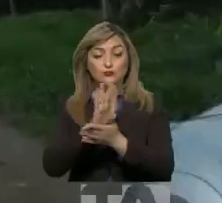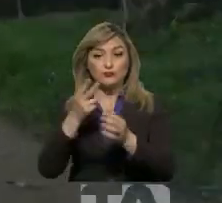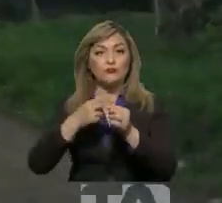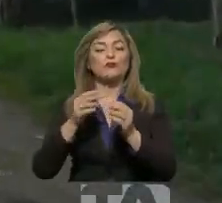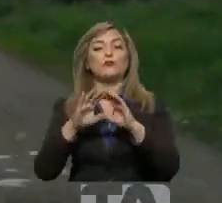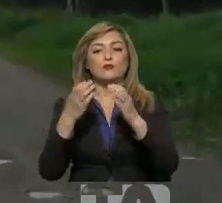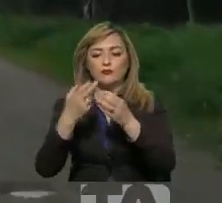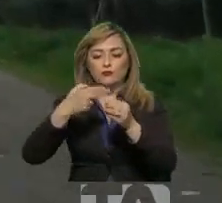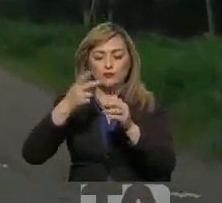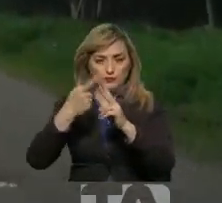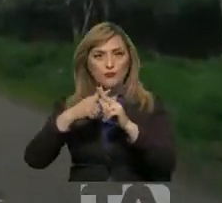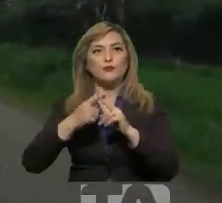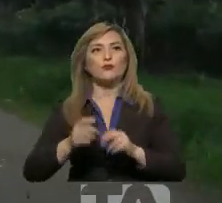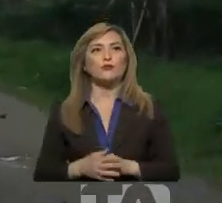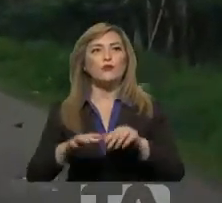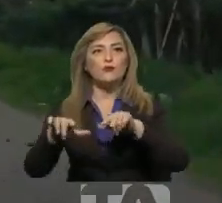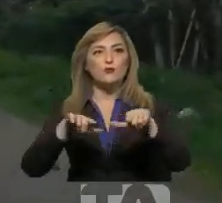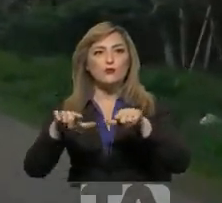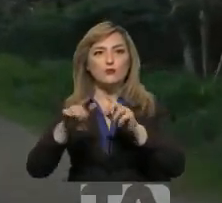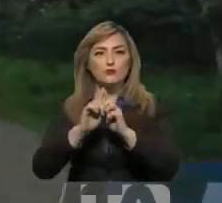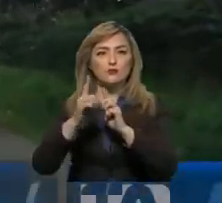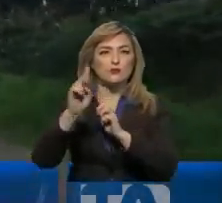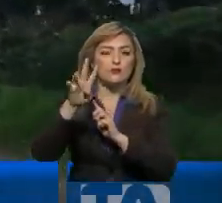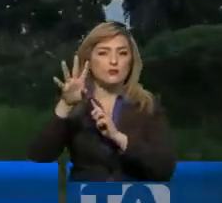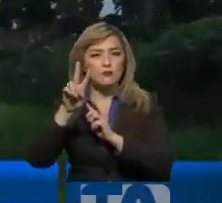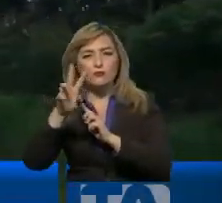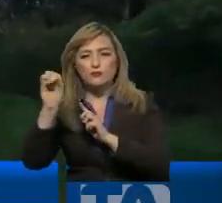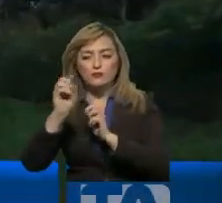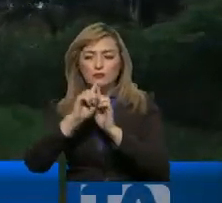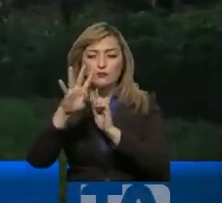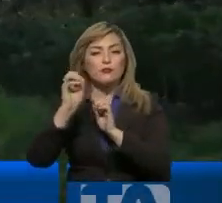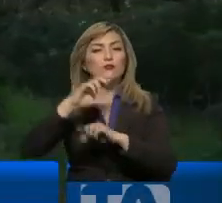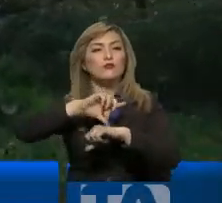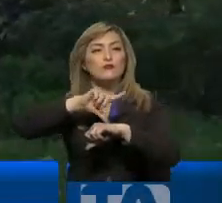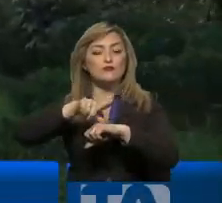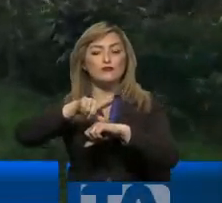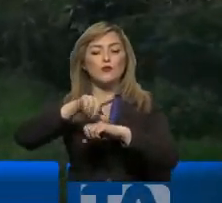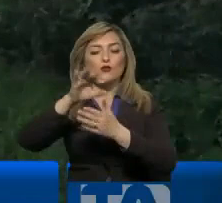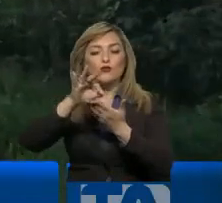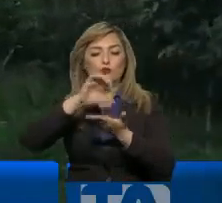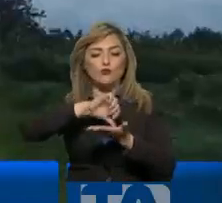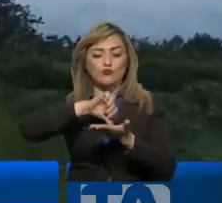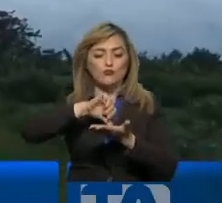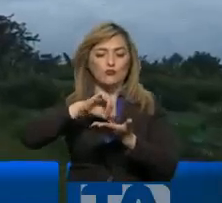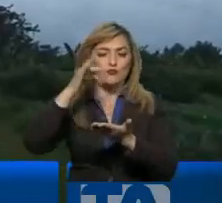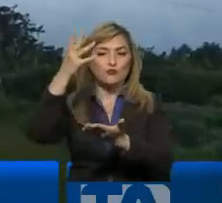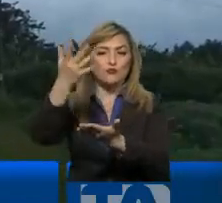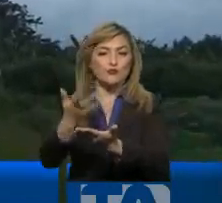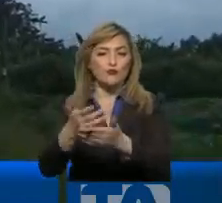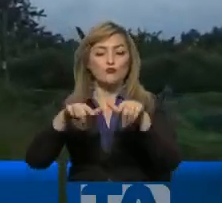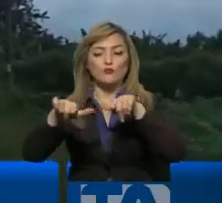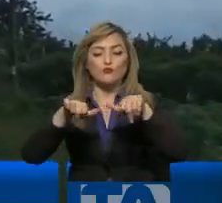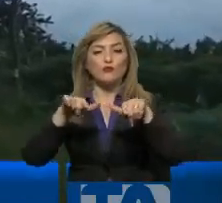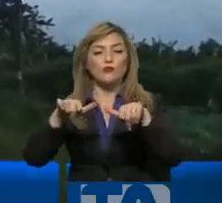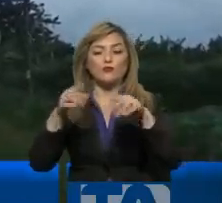educativas. Estas localidades están ubicadas a unos 20 y 40 minutos de distancia desde la zona urbana. Sin embargo, en estos lugares no se